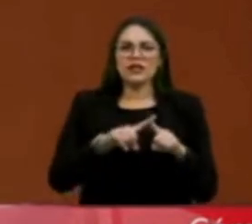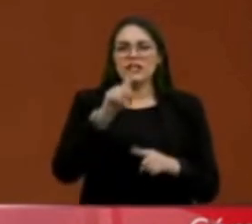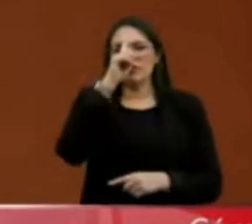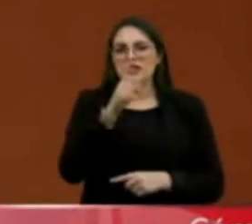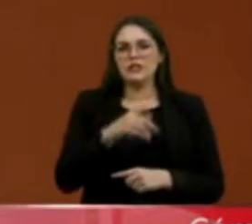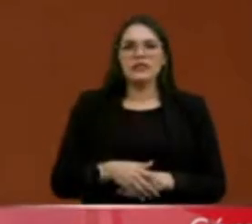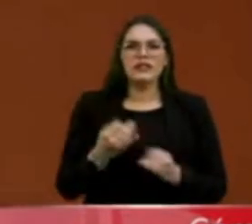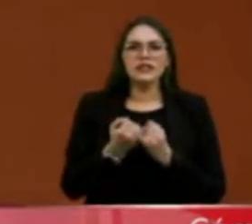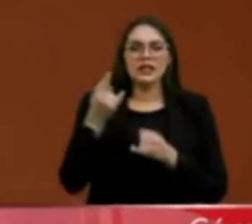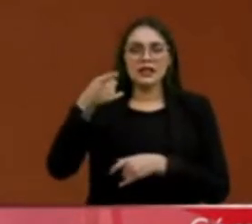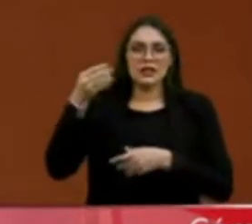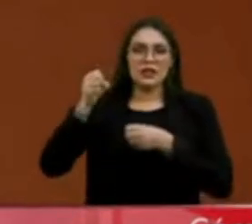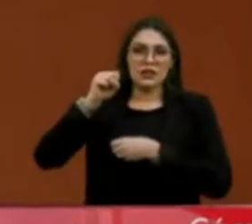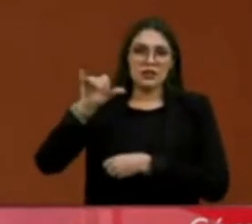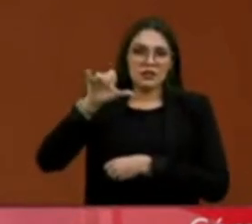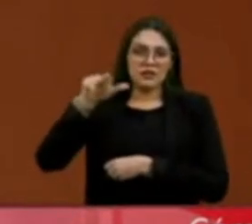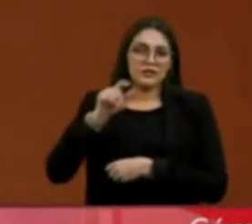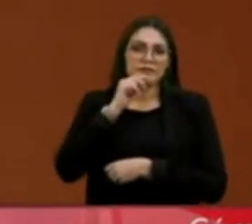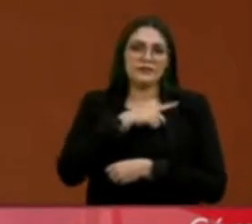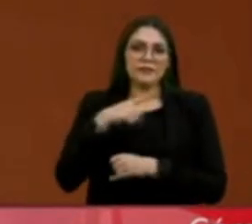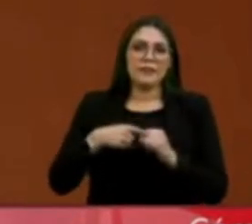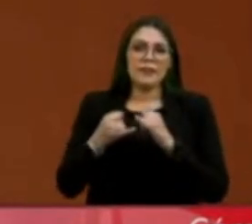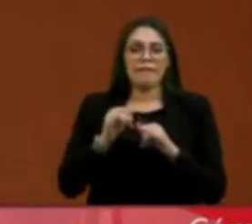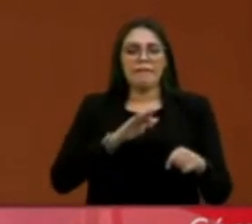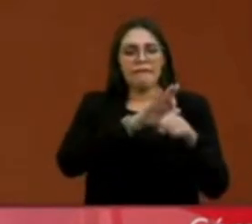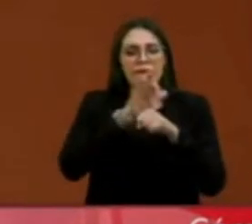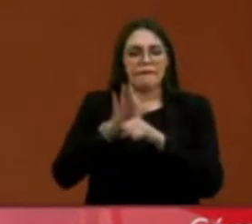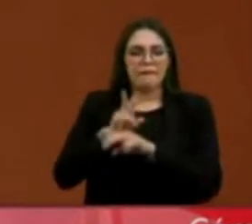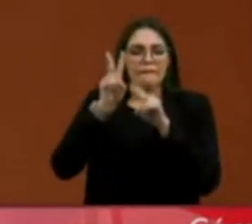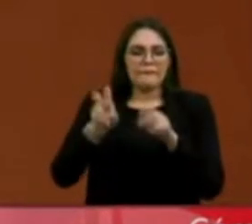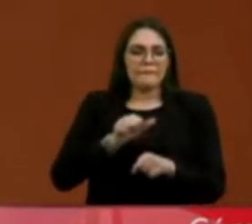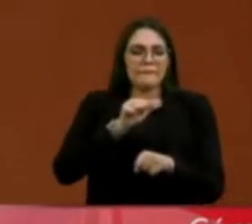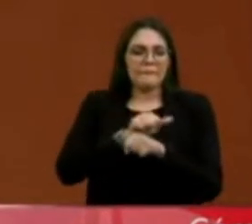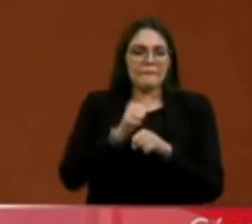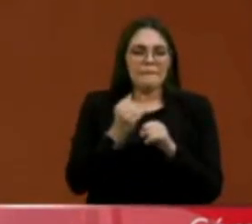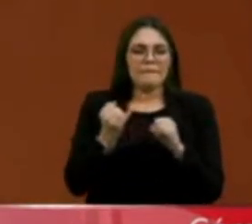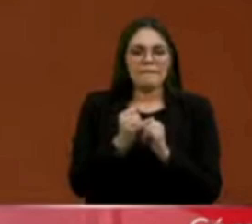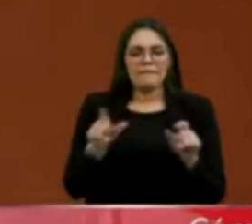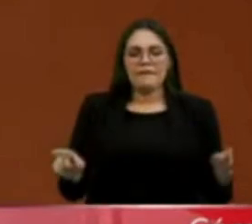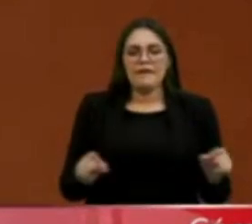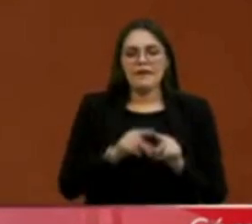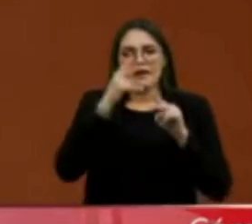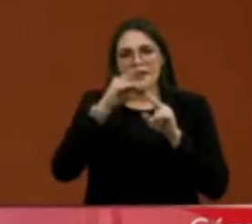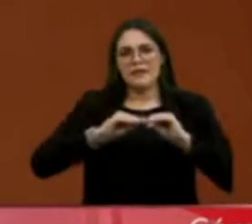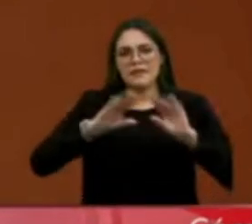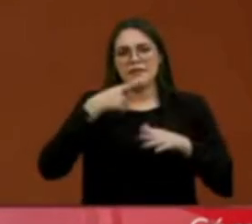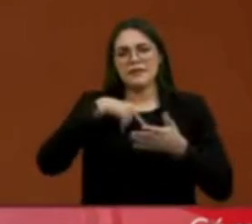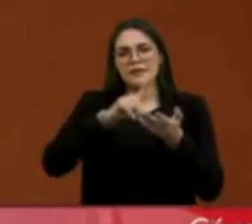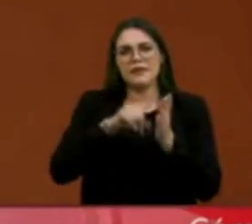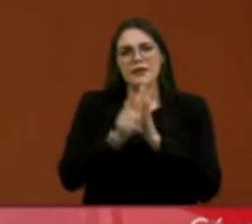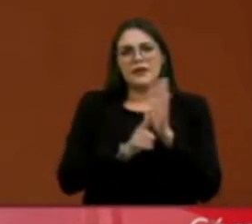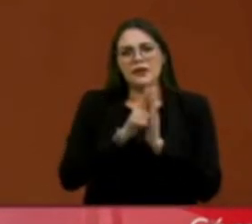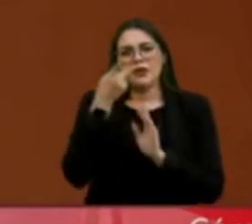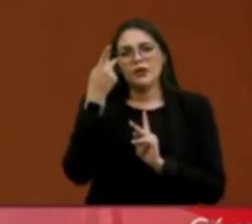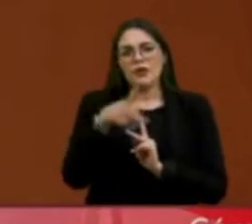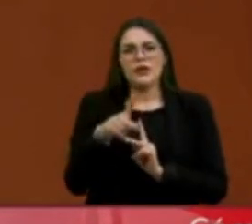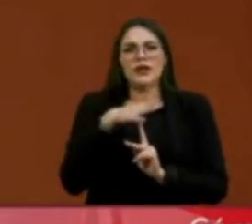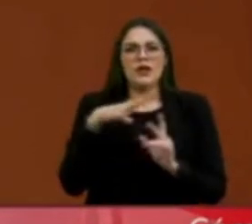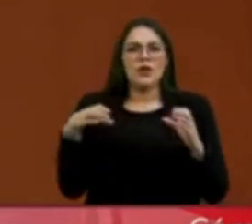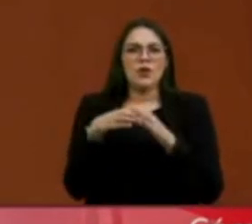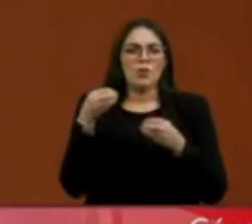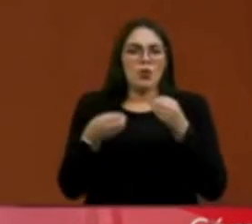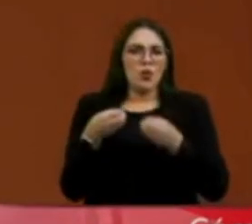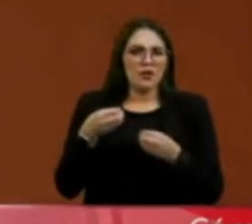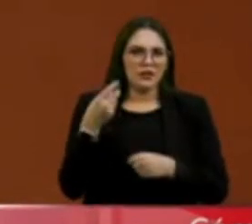Corte aceptó a revisión amparos en su facultad explícita en el artículo 11 de la Ley Orgánica del propio Poder Judicial. También